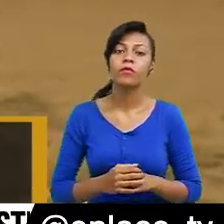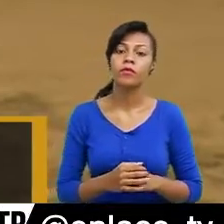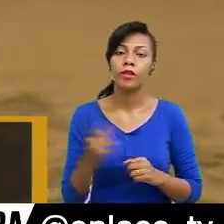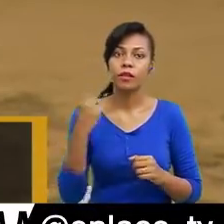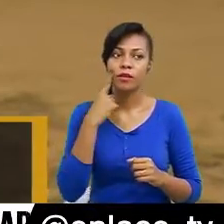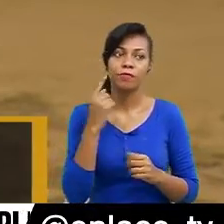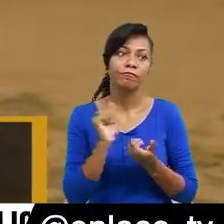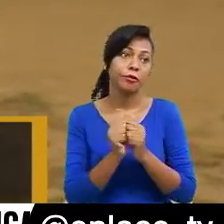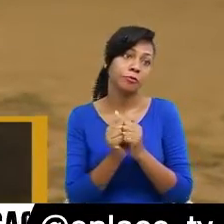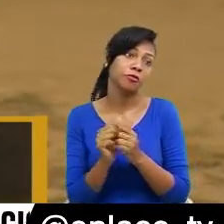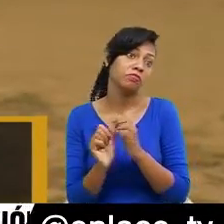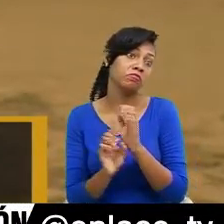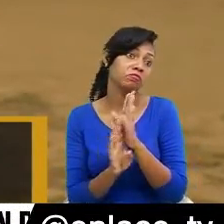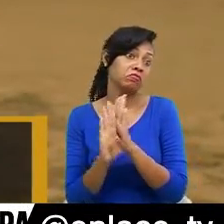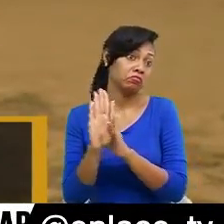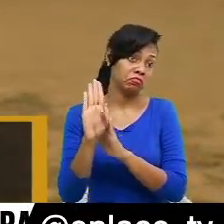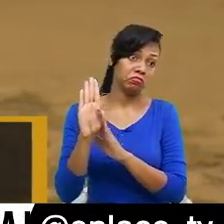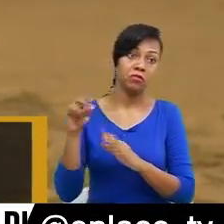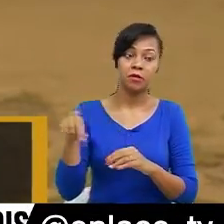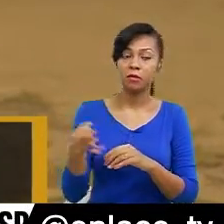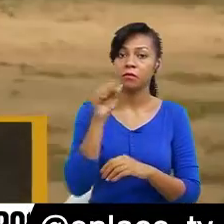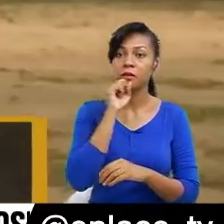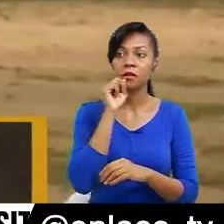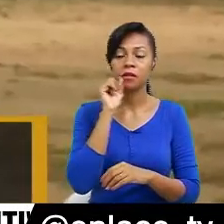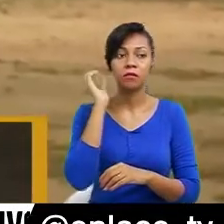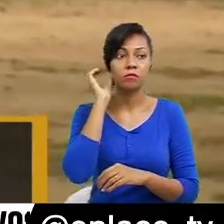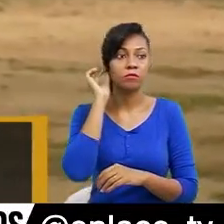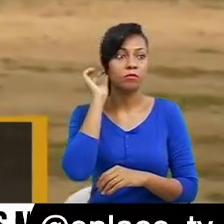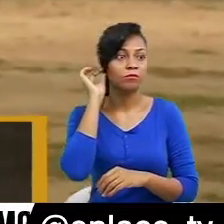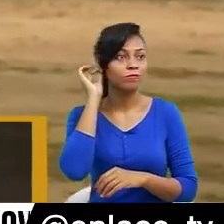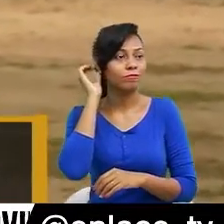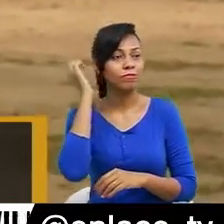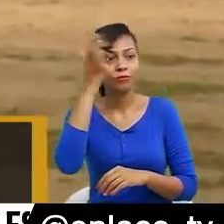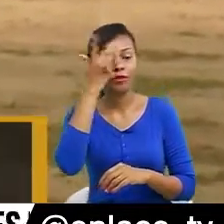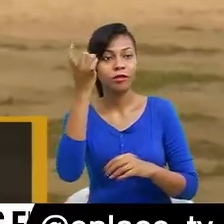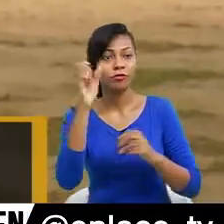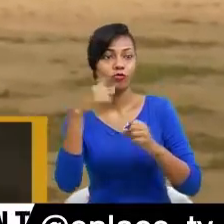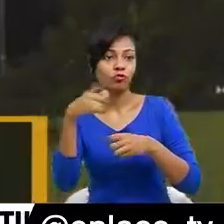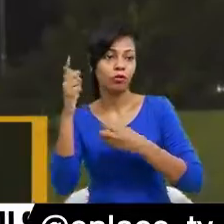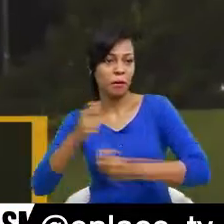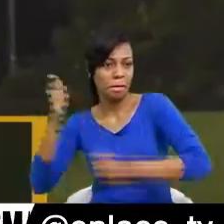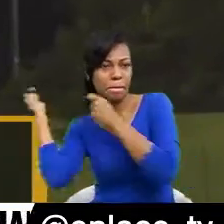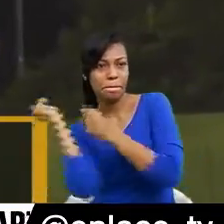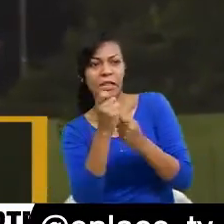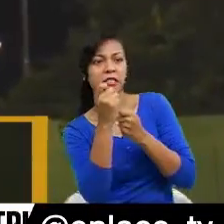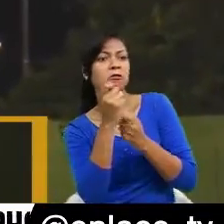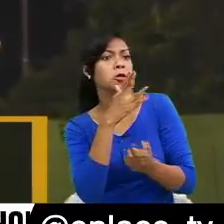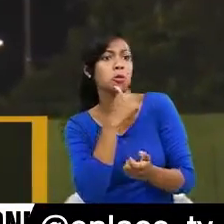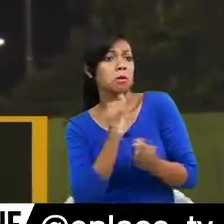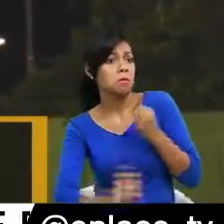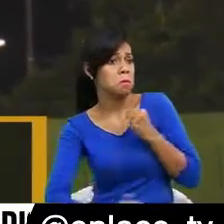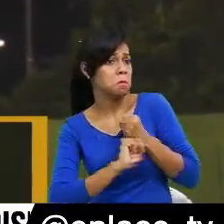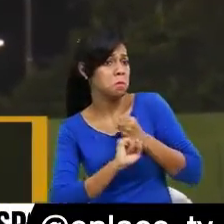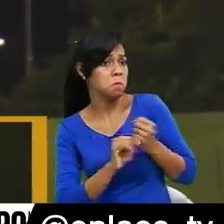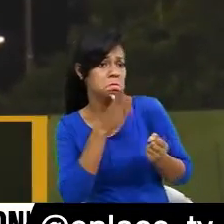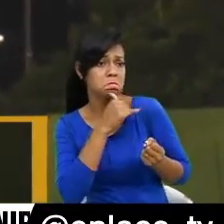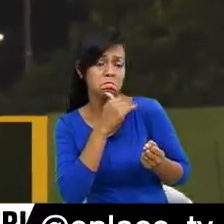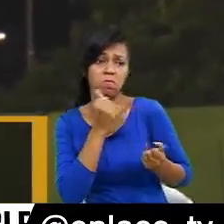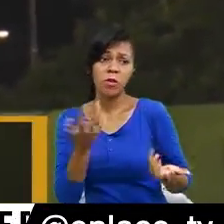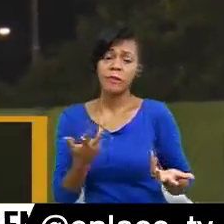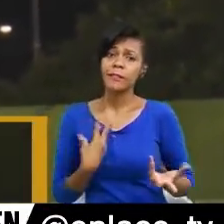ha surgido, digamos, en Barranca Bermeja, porque el béisbol no lo siguieron apoyando para seguir en las diferentes